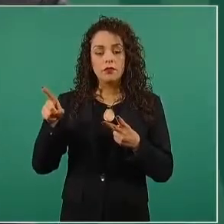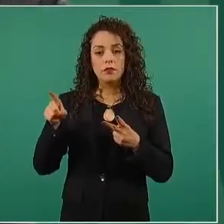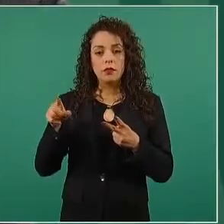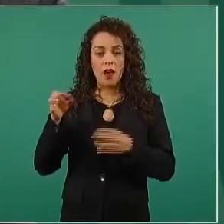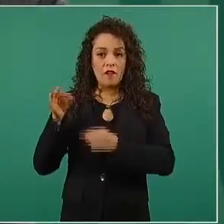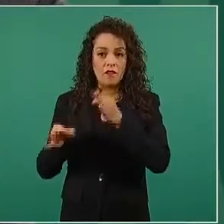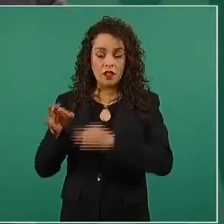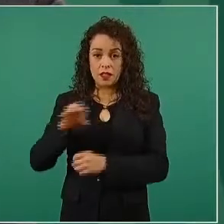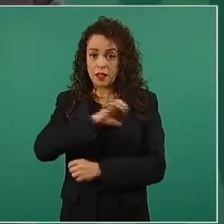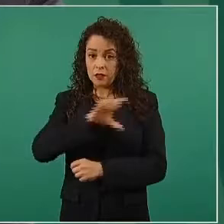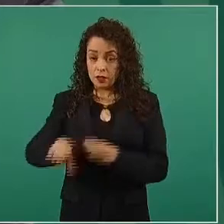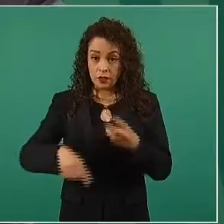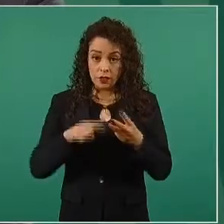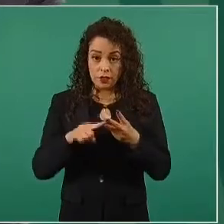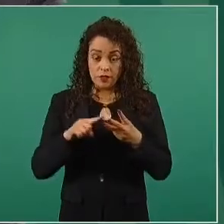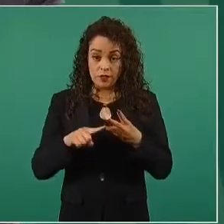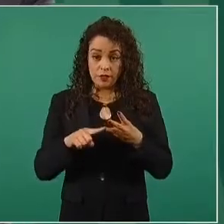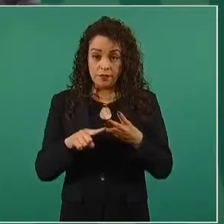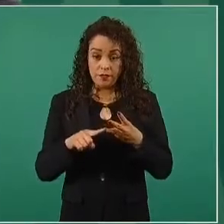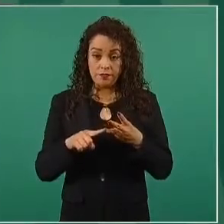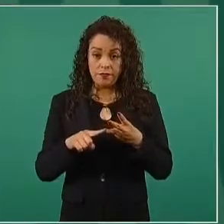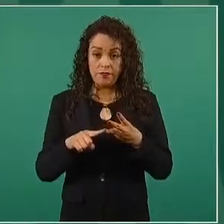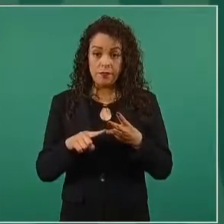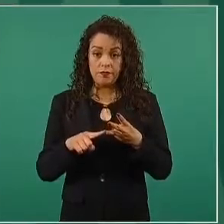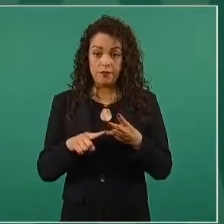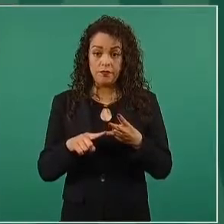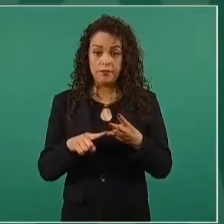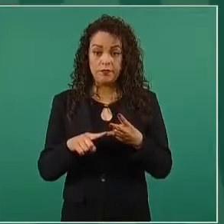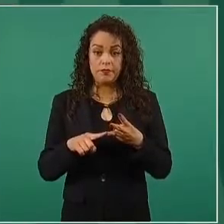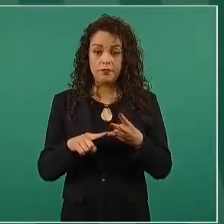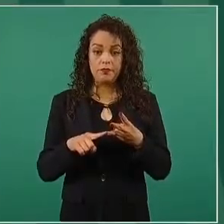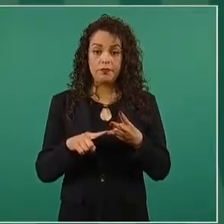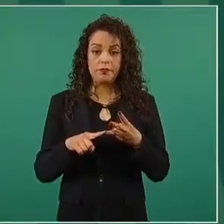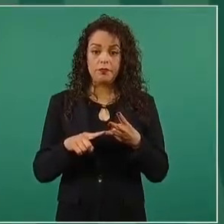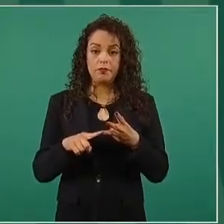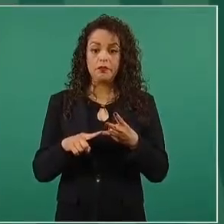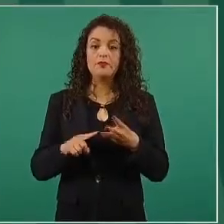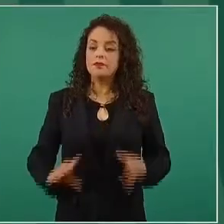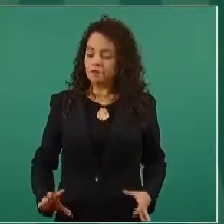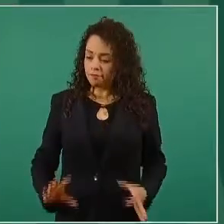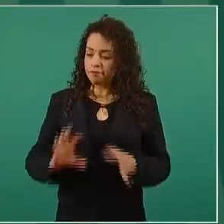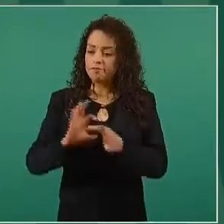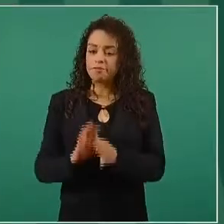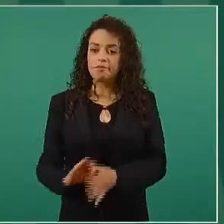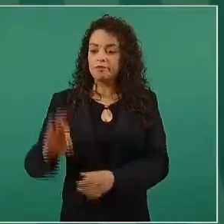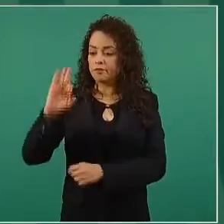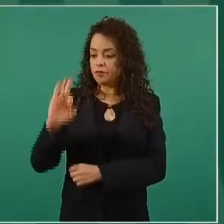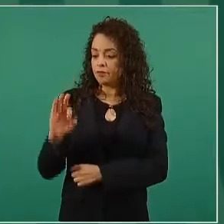¿sí?, que tiene que ver con la Fiscalía General.